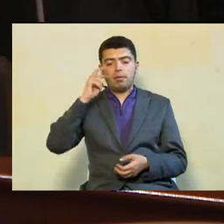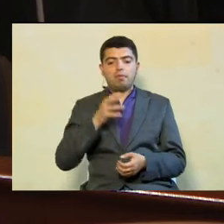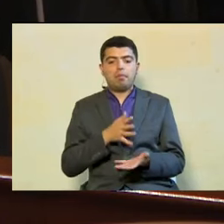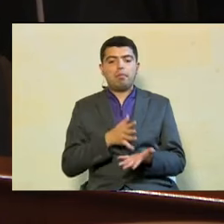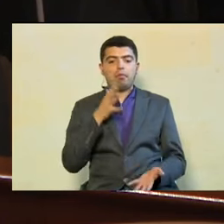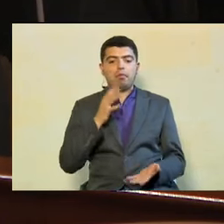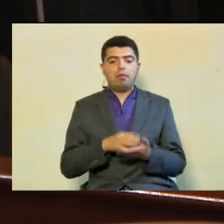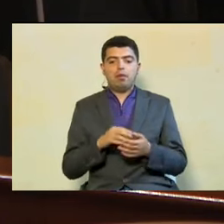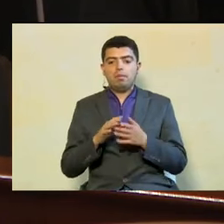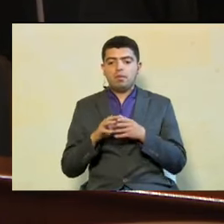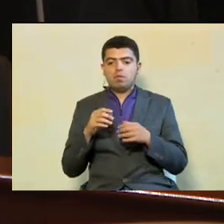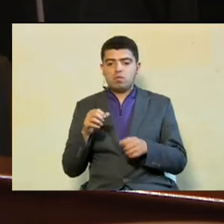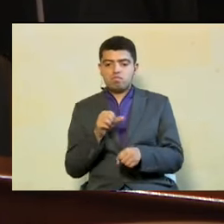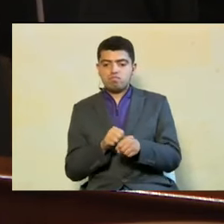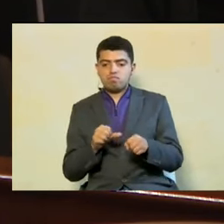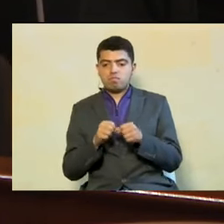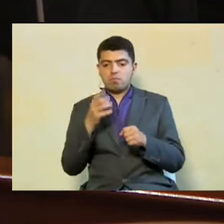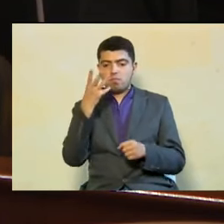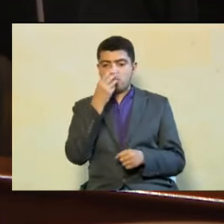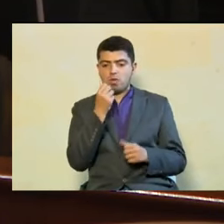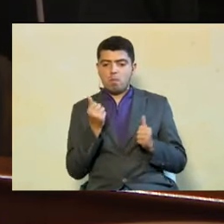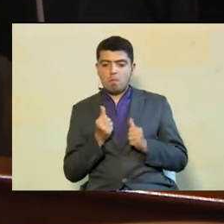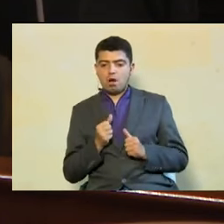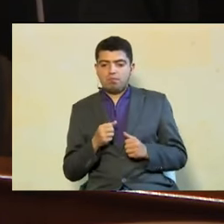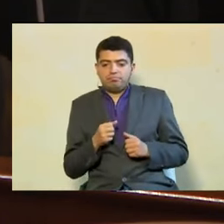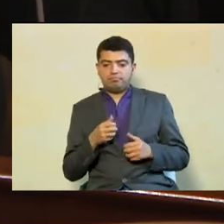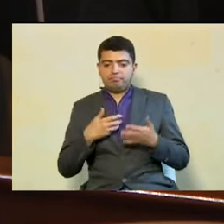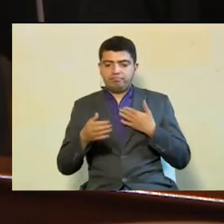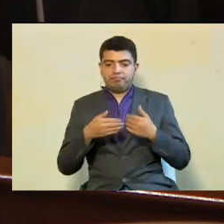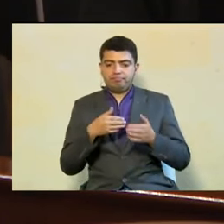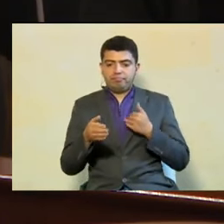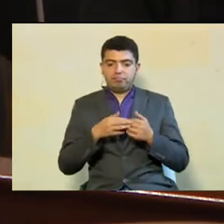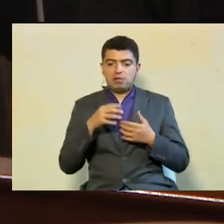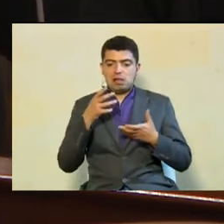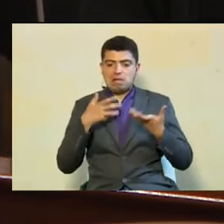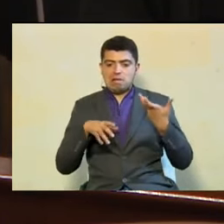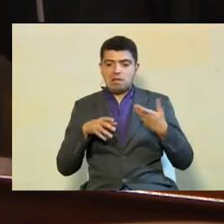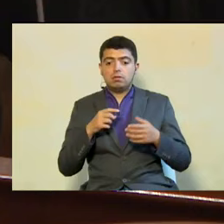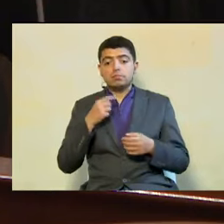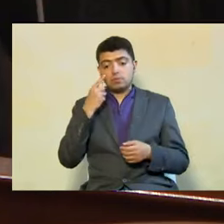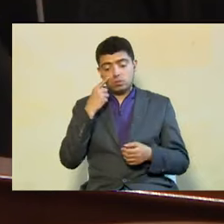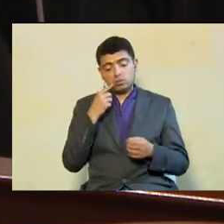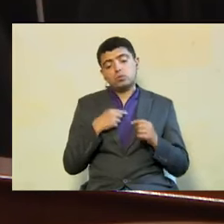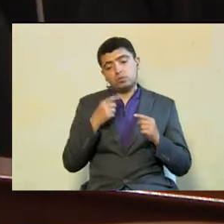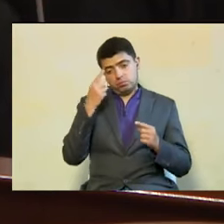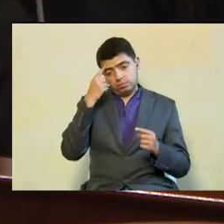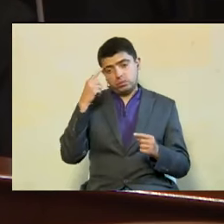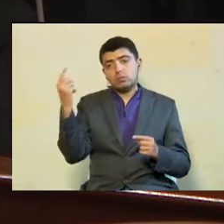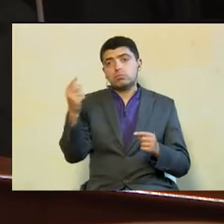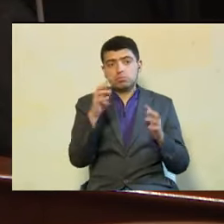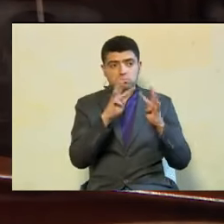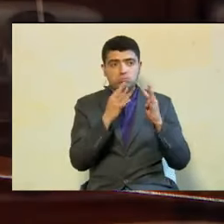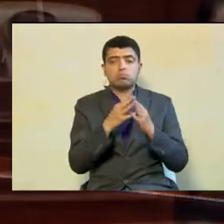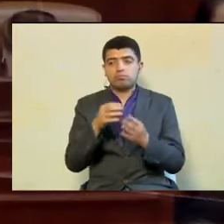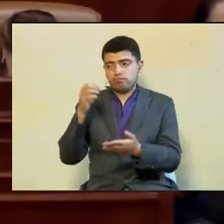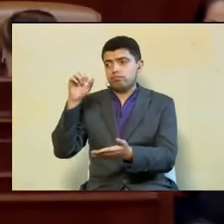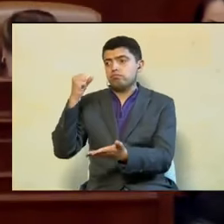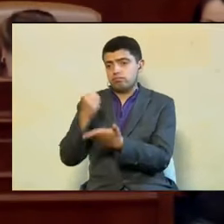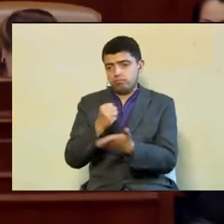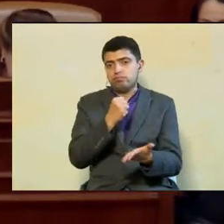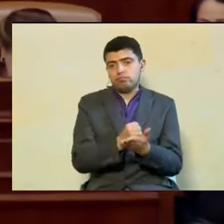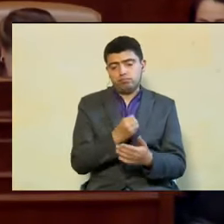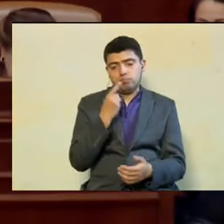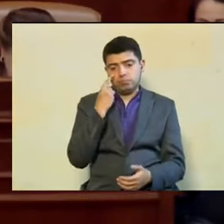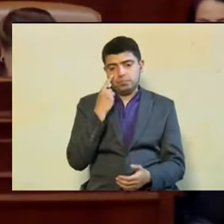estética sin calificarse para ello les pido compañeros que aprobemos este articulado feliz día a usted